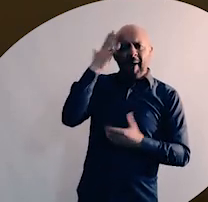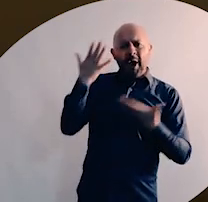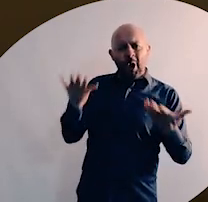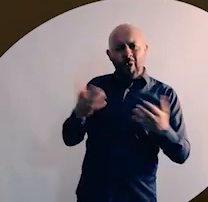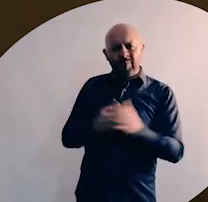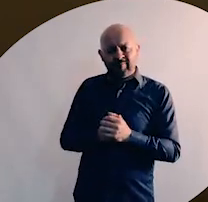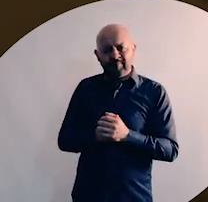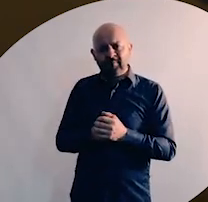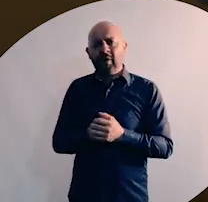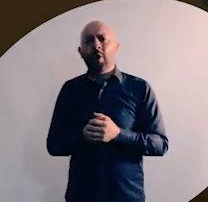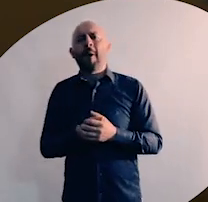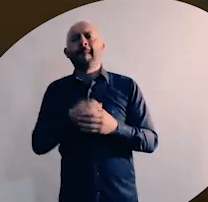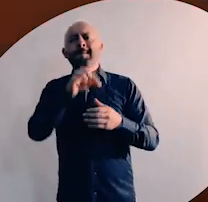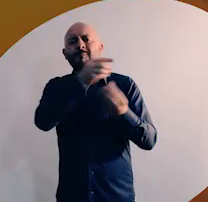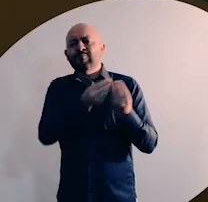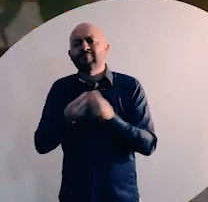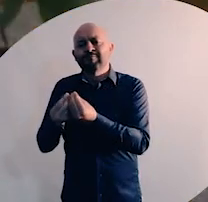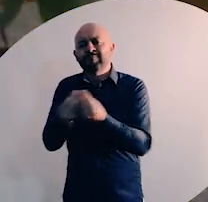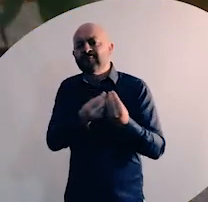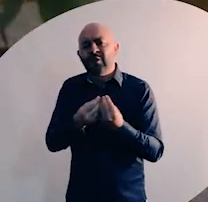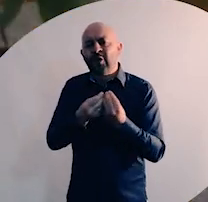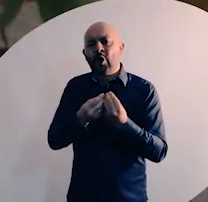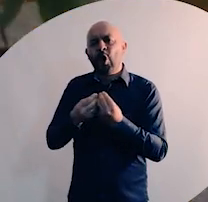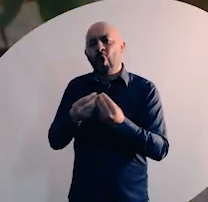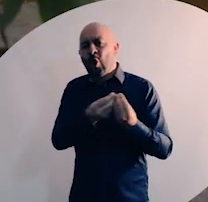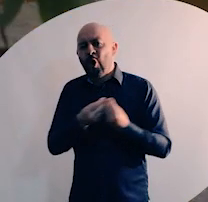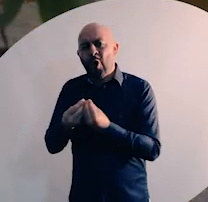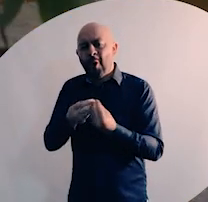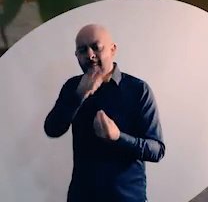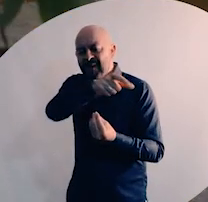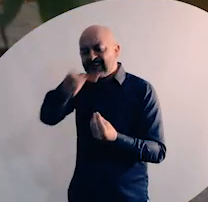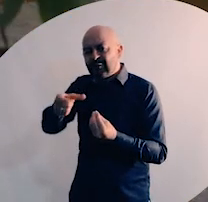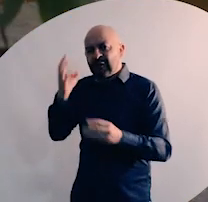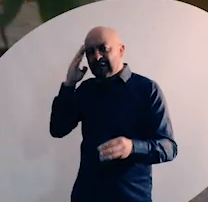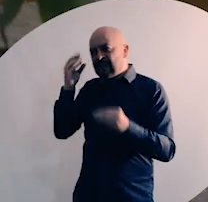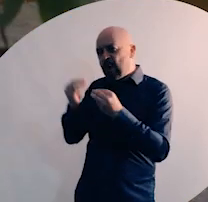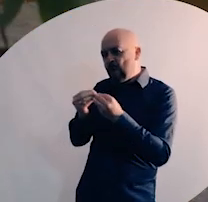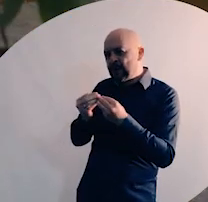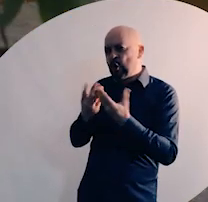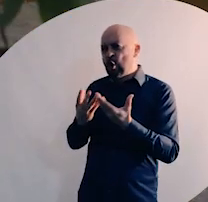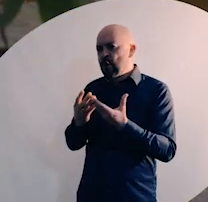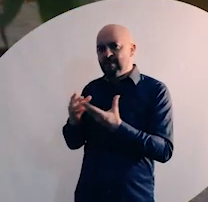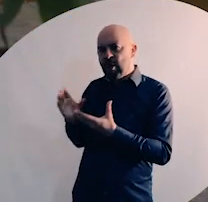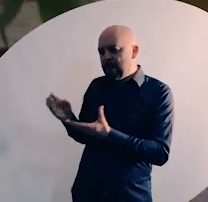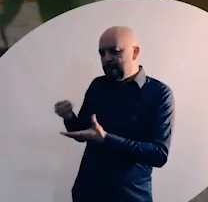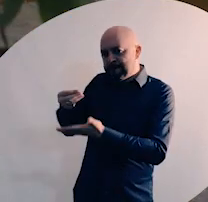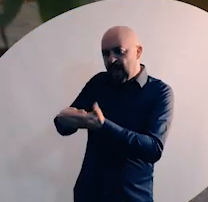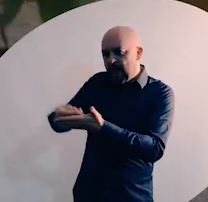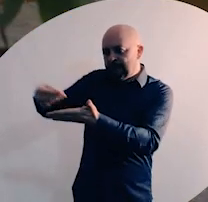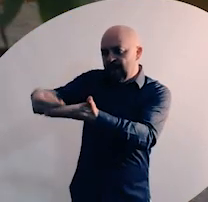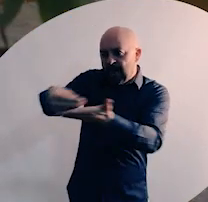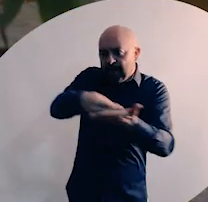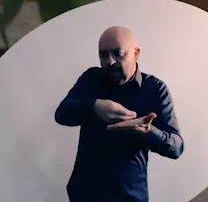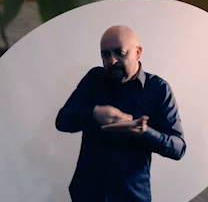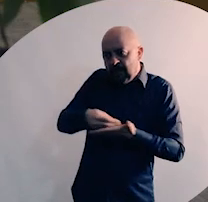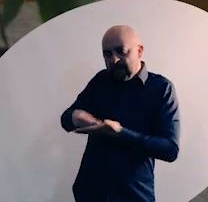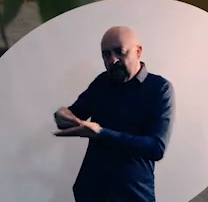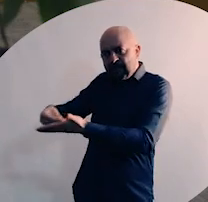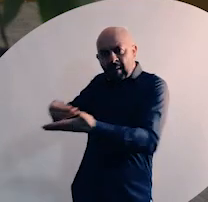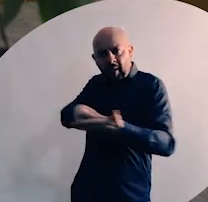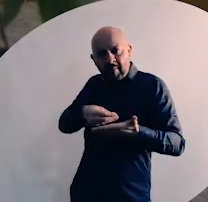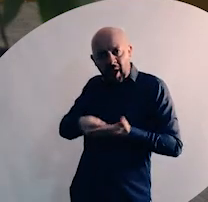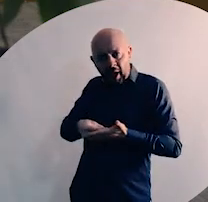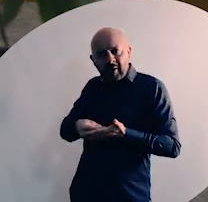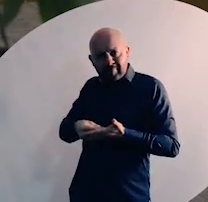por un profesional experto en la materia. Estos son los fondos de inversión colectiva donde los ahorradores o inversores